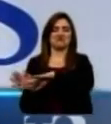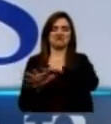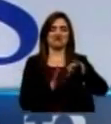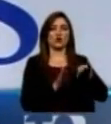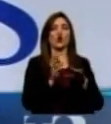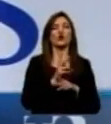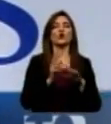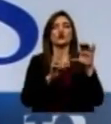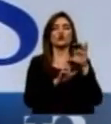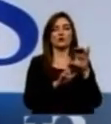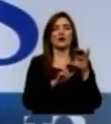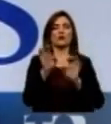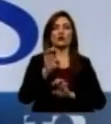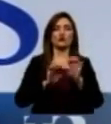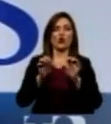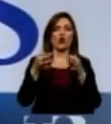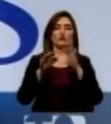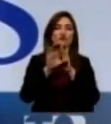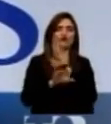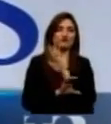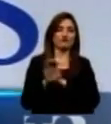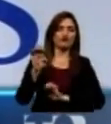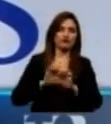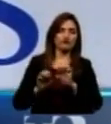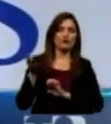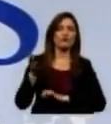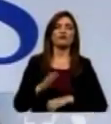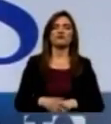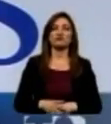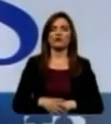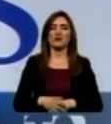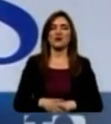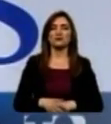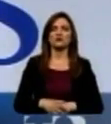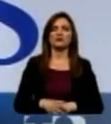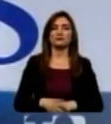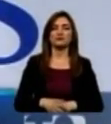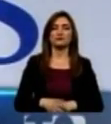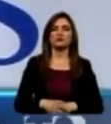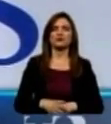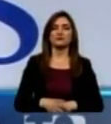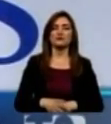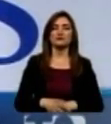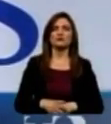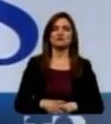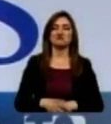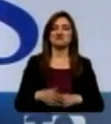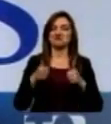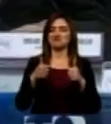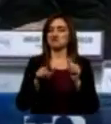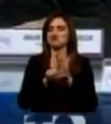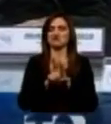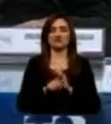una evaluación del accionar de la Corte Constitucional, está dentro del mandato y desde nuestra perspectiva actuando con total